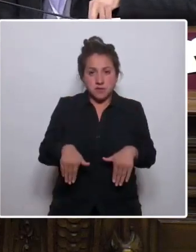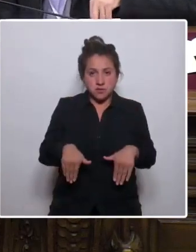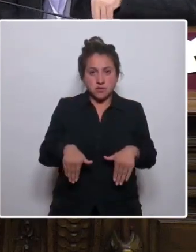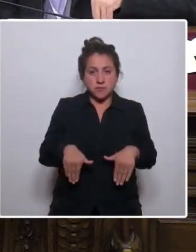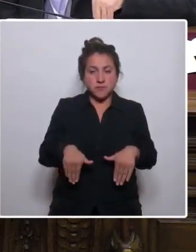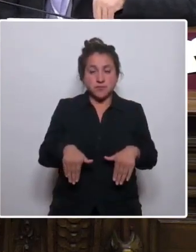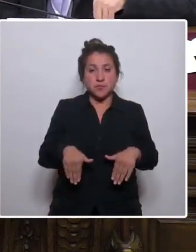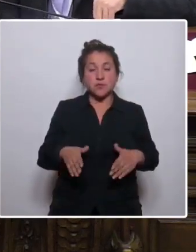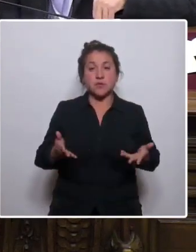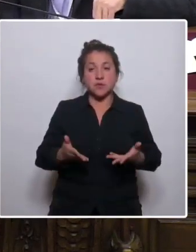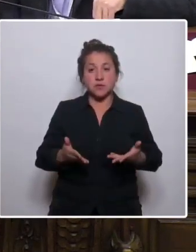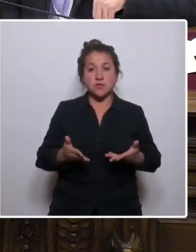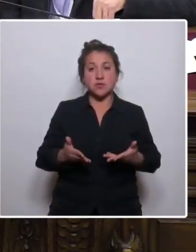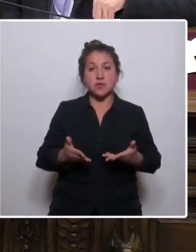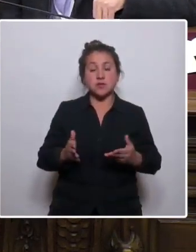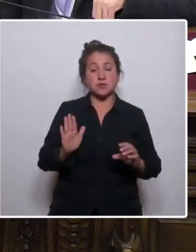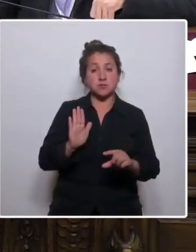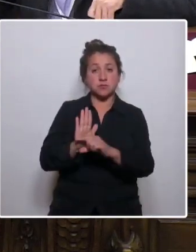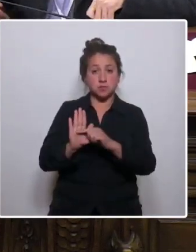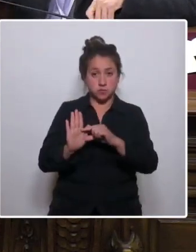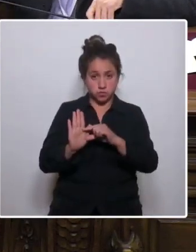esa enmienda está rechazada.